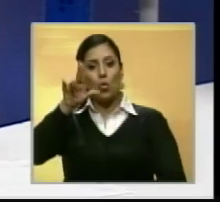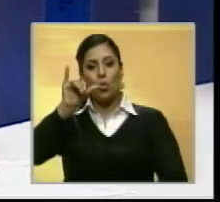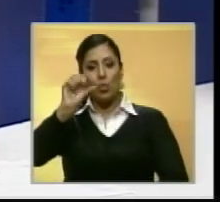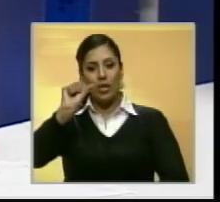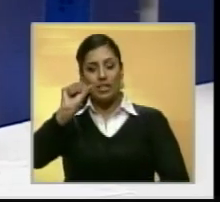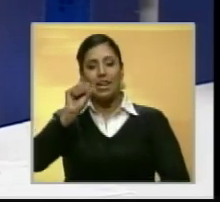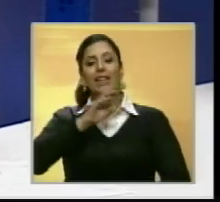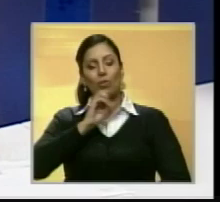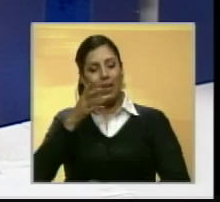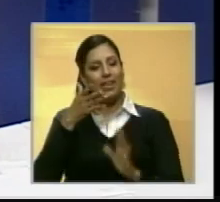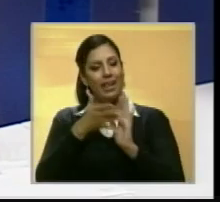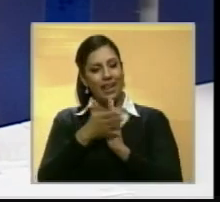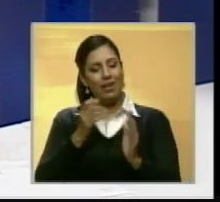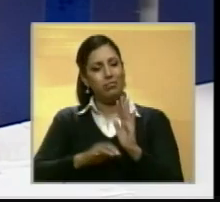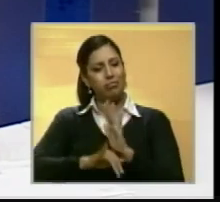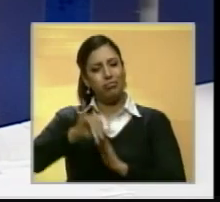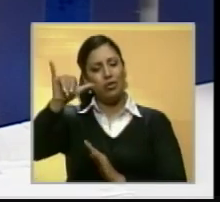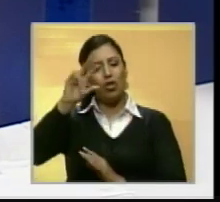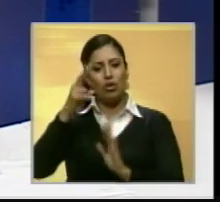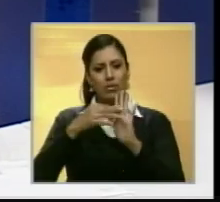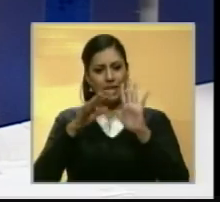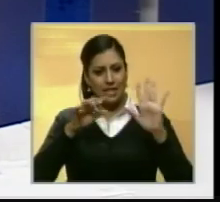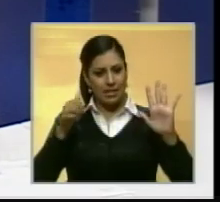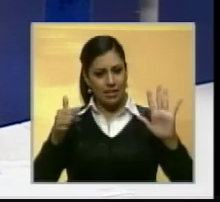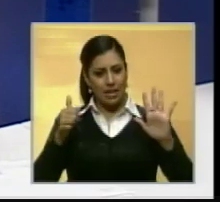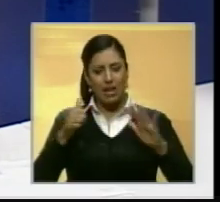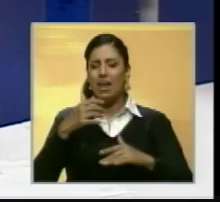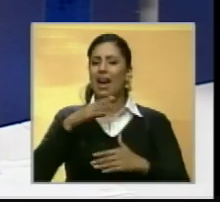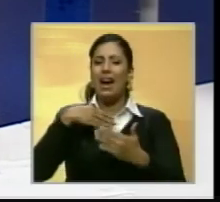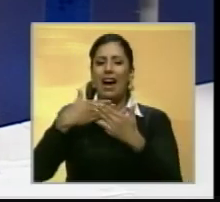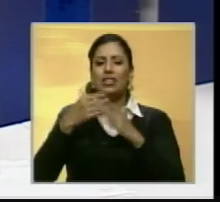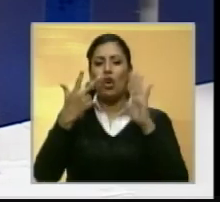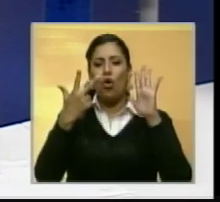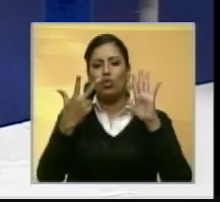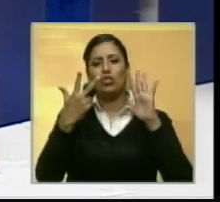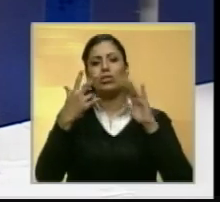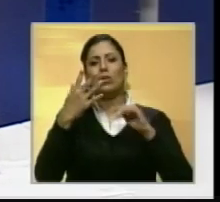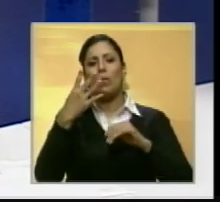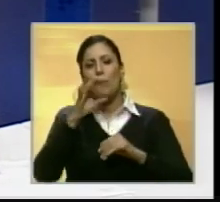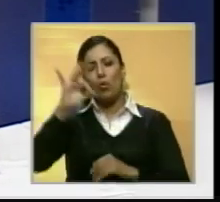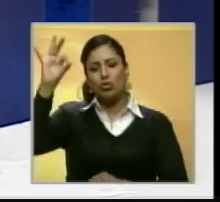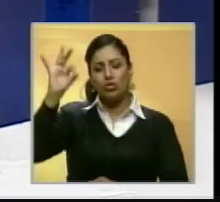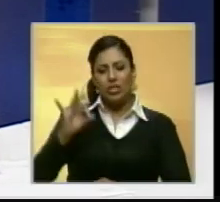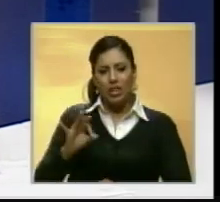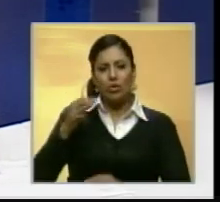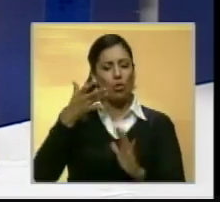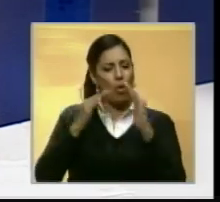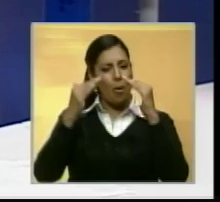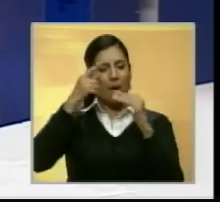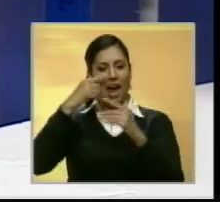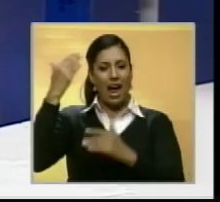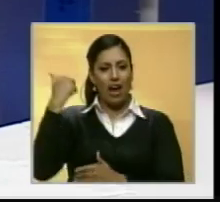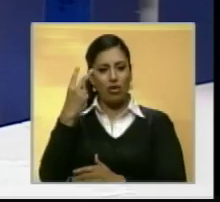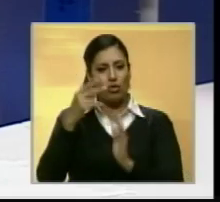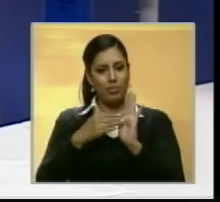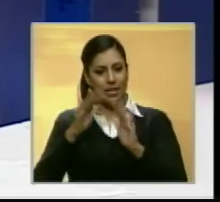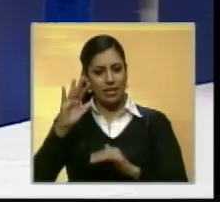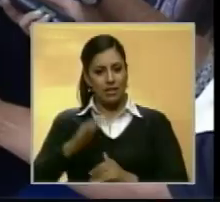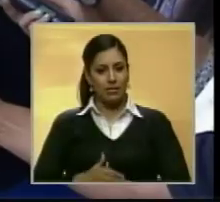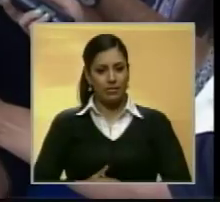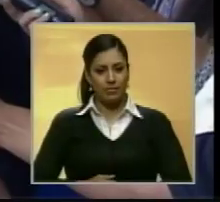León, aseguró que la inflación acumulada en 2016 alcanzó 800% comparada con el año